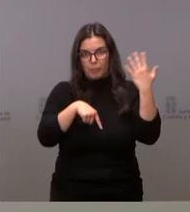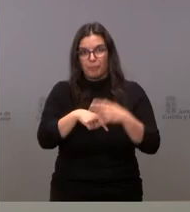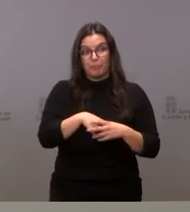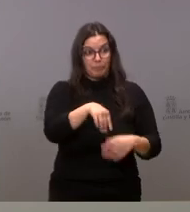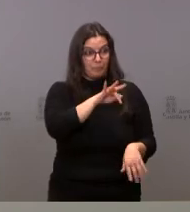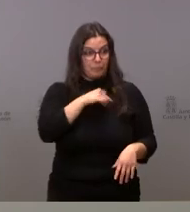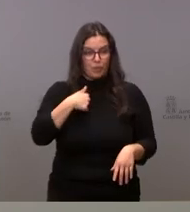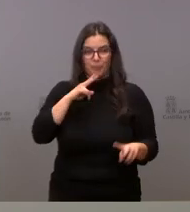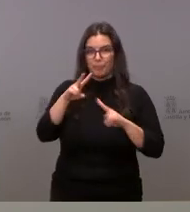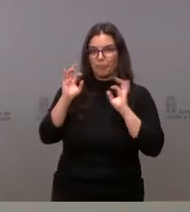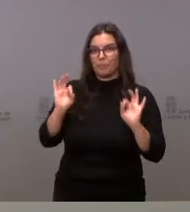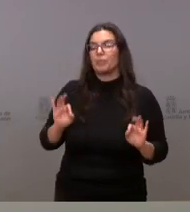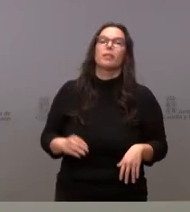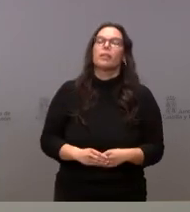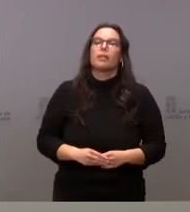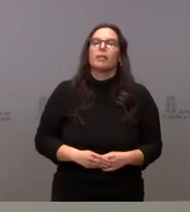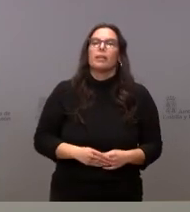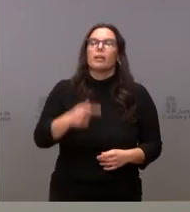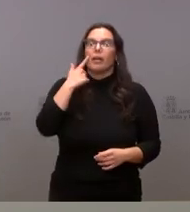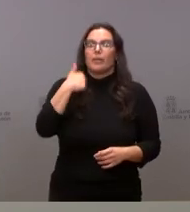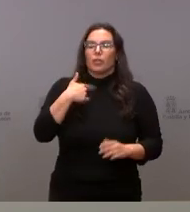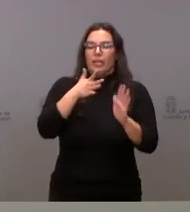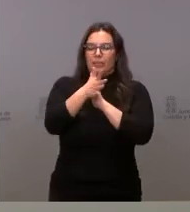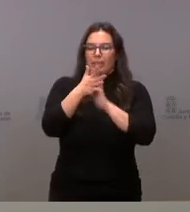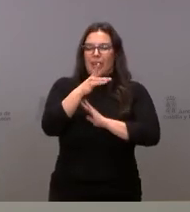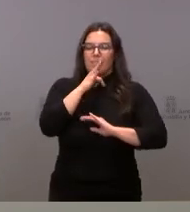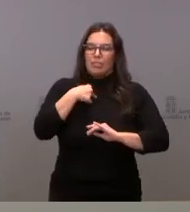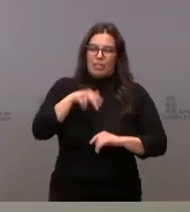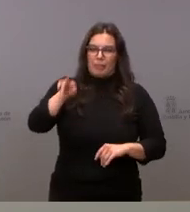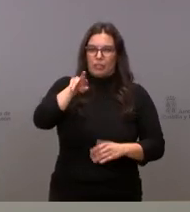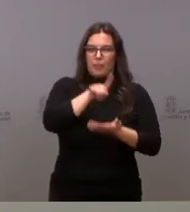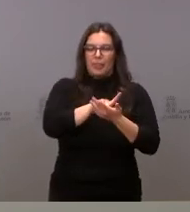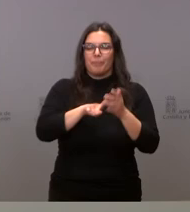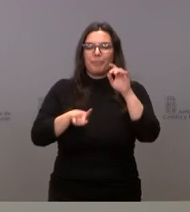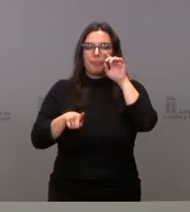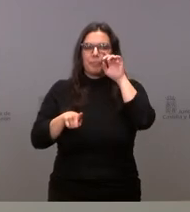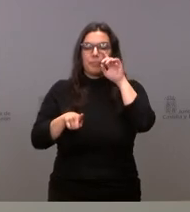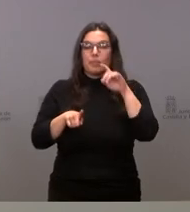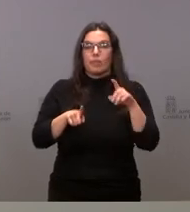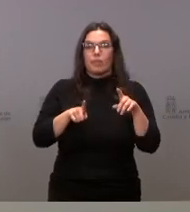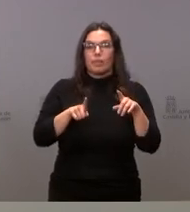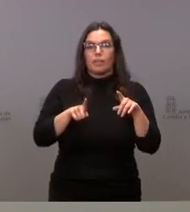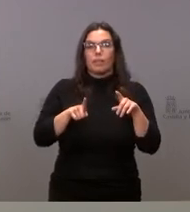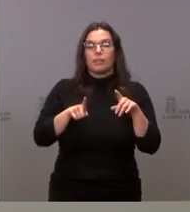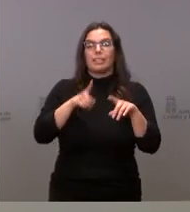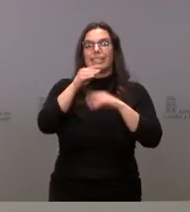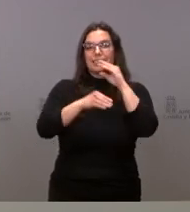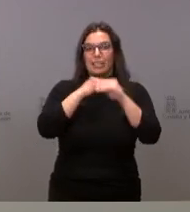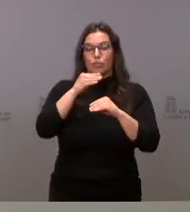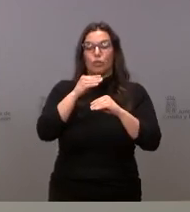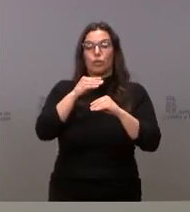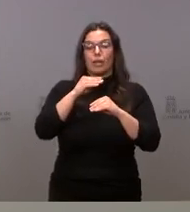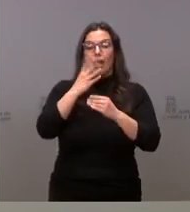vamos me debido explicar mal y software se lo intentaré explicar vamos a ver lo que se ha abierto lo que sea lo que se ha mejorado